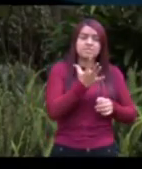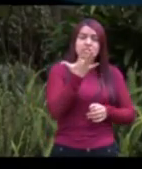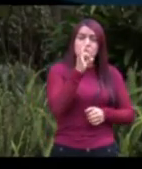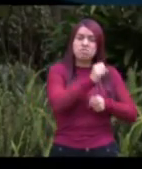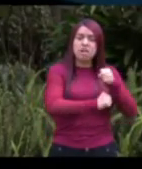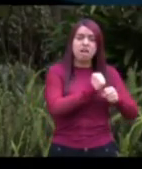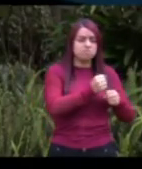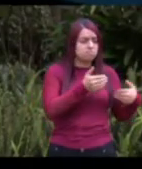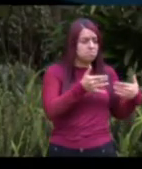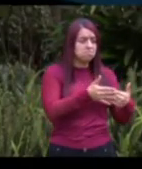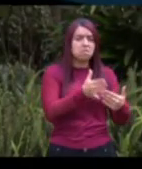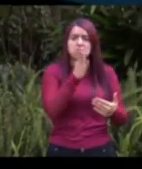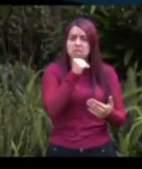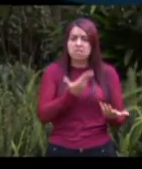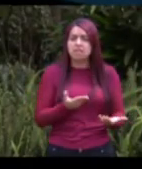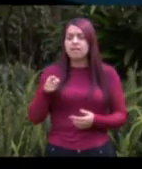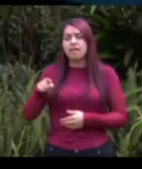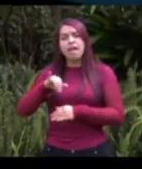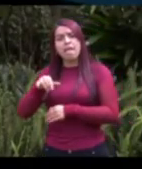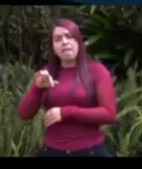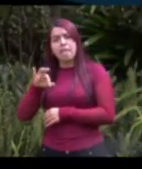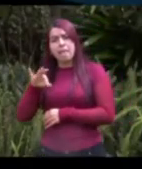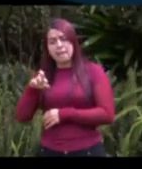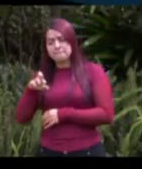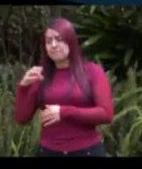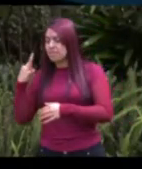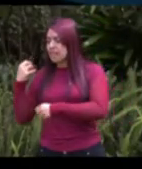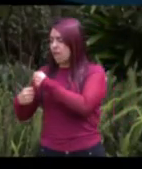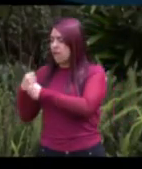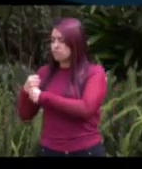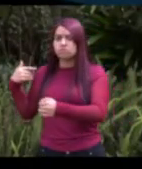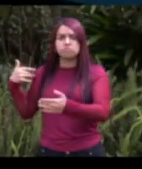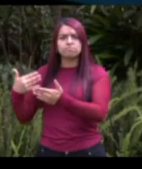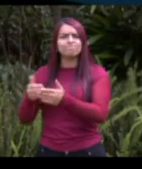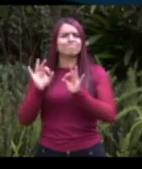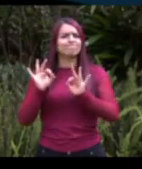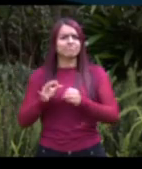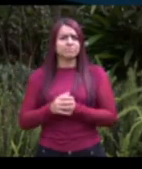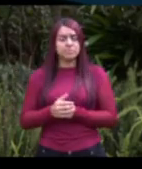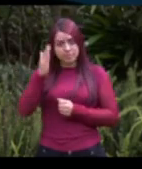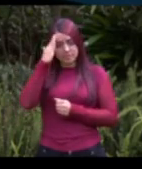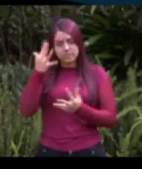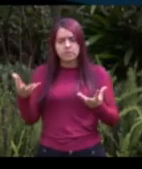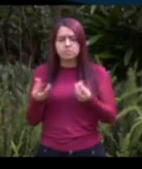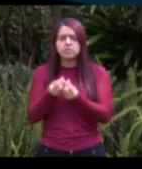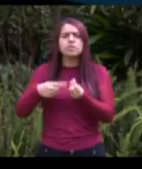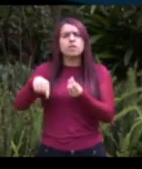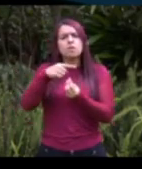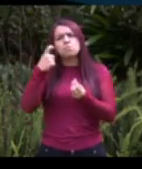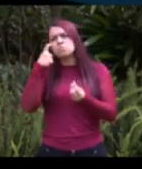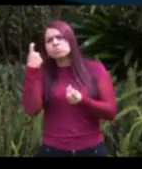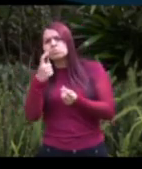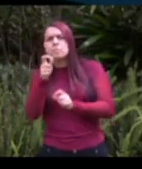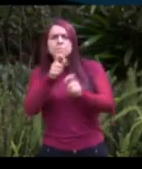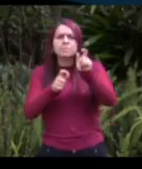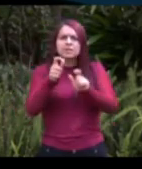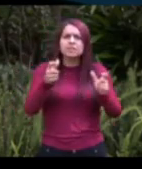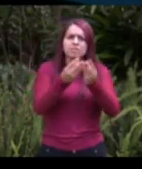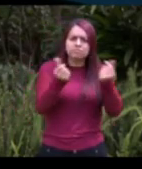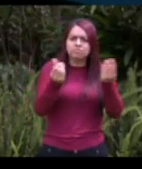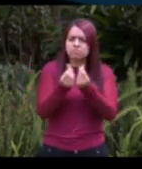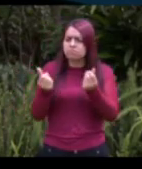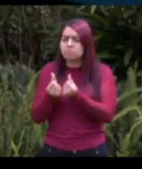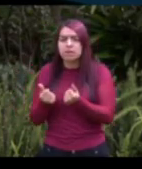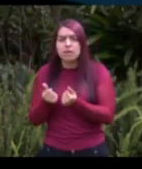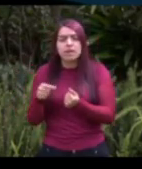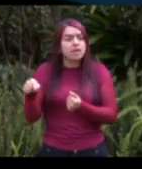años. Sin la JEP, la Comisión de la Verdad y la Comisión de Búsqueda de Personas Desaparecidas, la paz